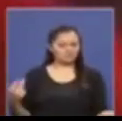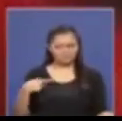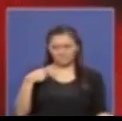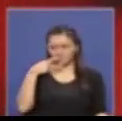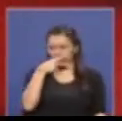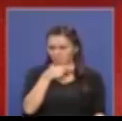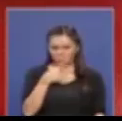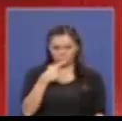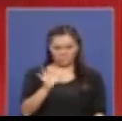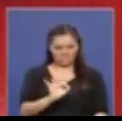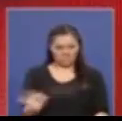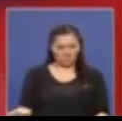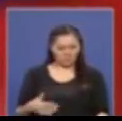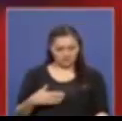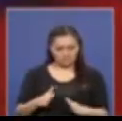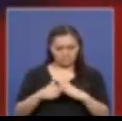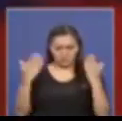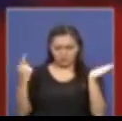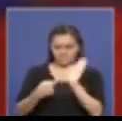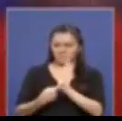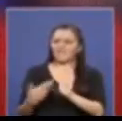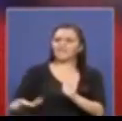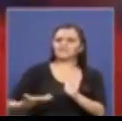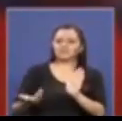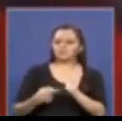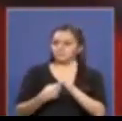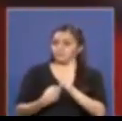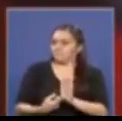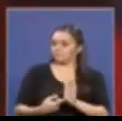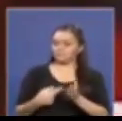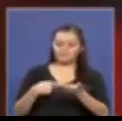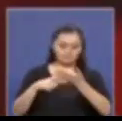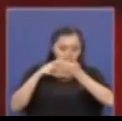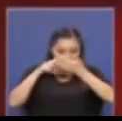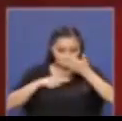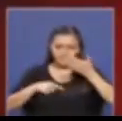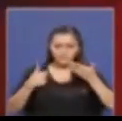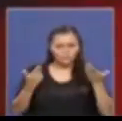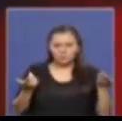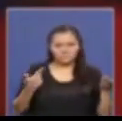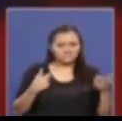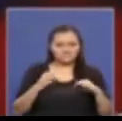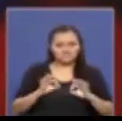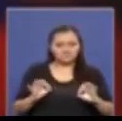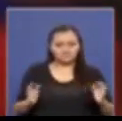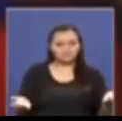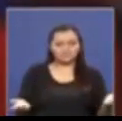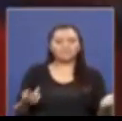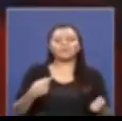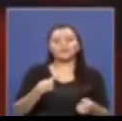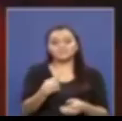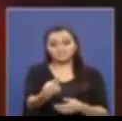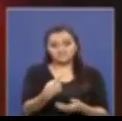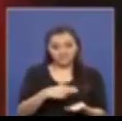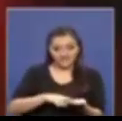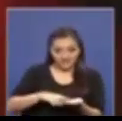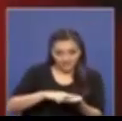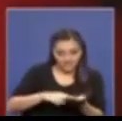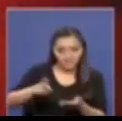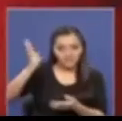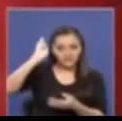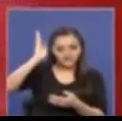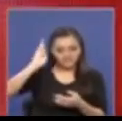mentira. Entonces es increíble lo que pueden hacer las mentiras de la prensa. Pero bueno, la bilateral con Michelle, pues, como siempre, muy